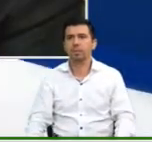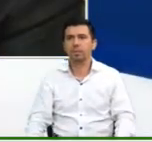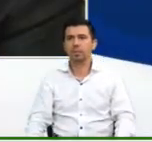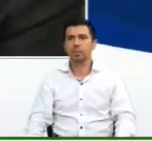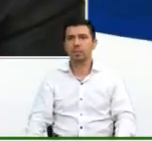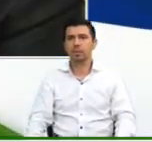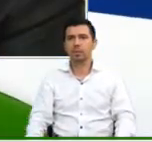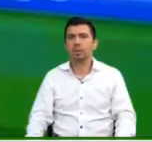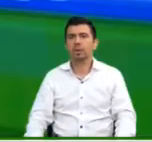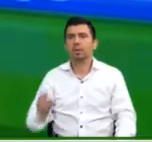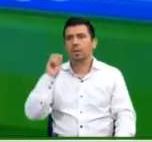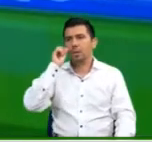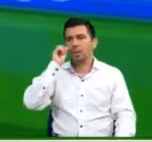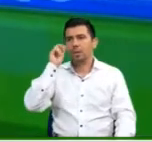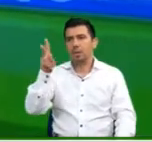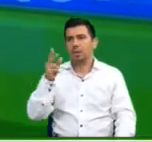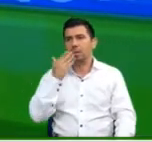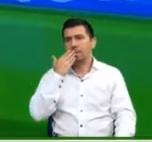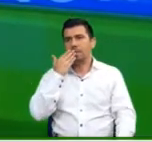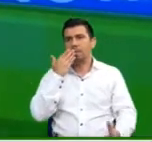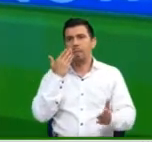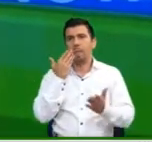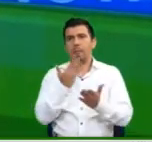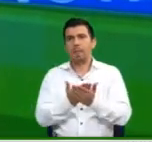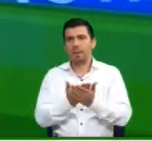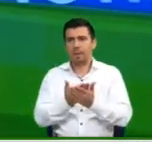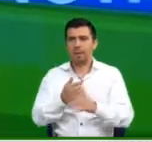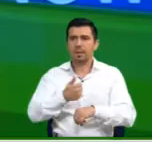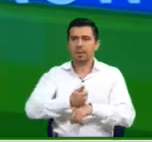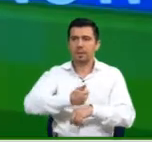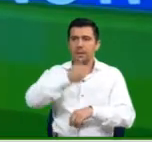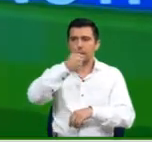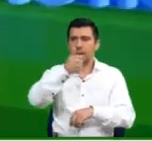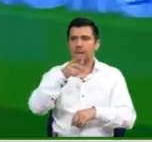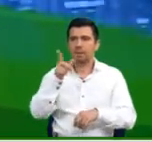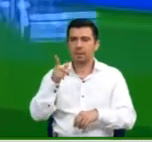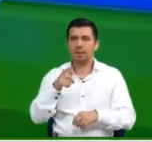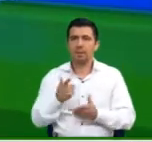gerente del acueducto metropolitano sabemos que se está recuperando y atendido pues en este llamado de oriente noticias